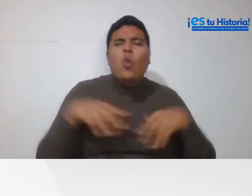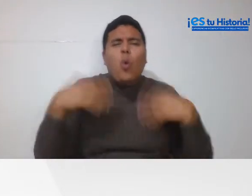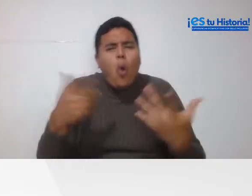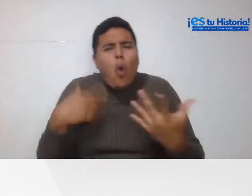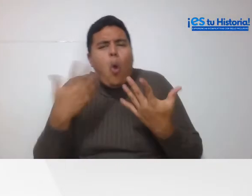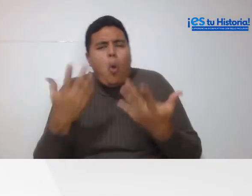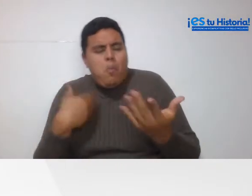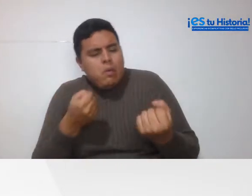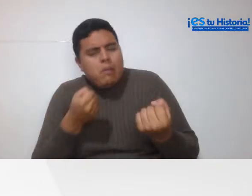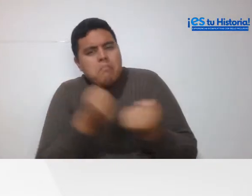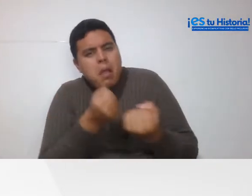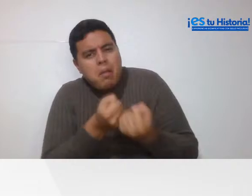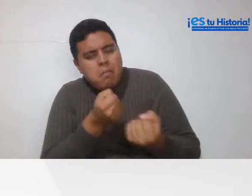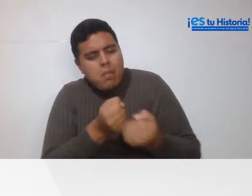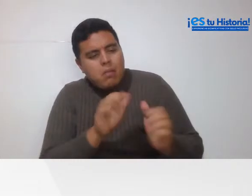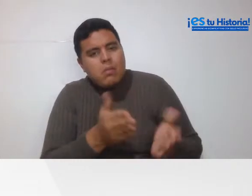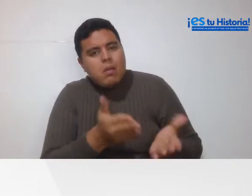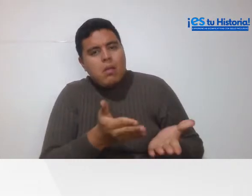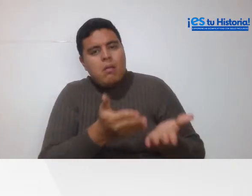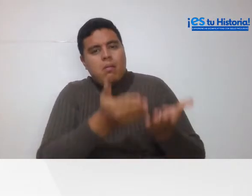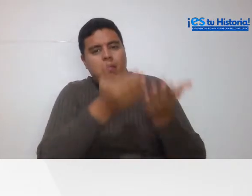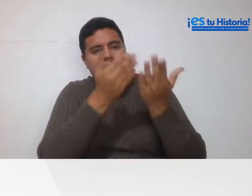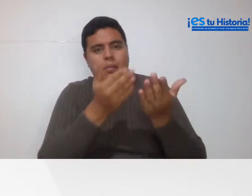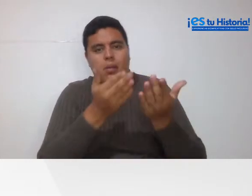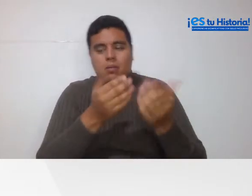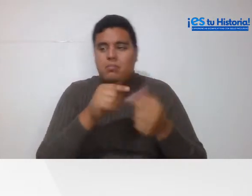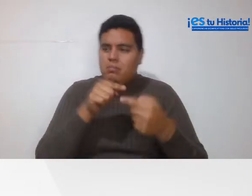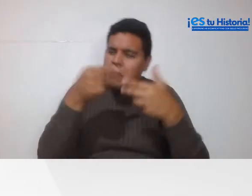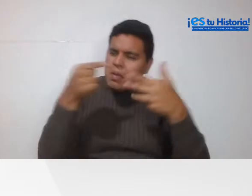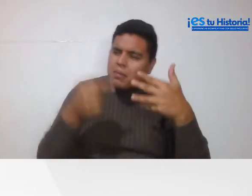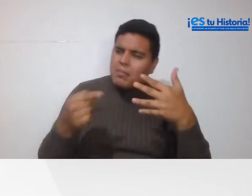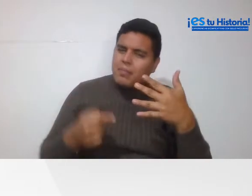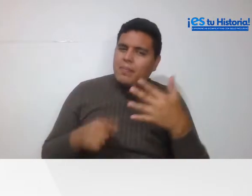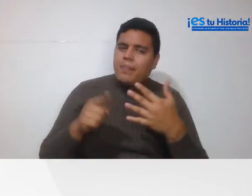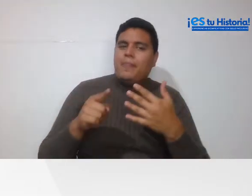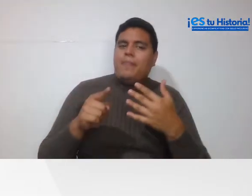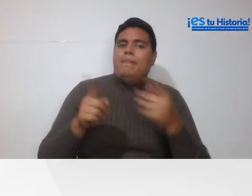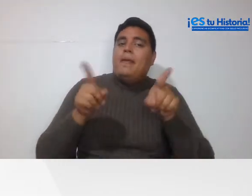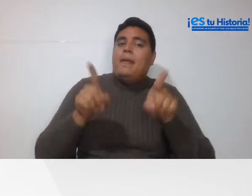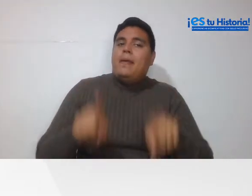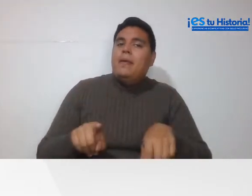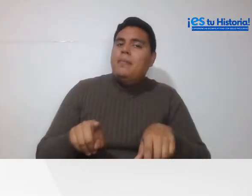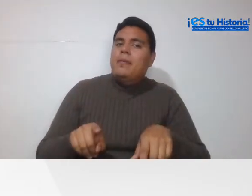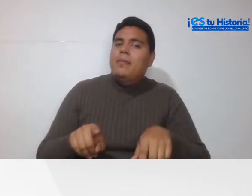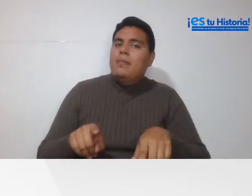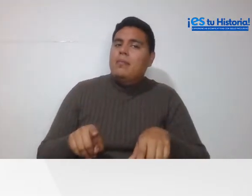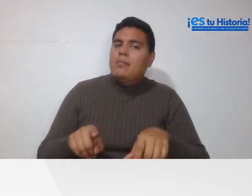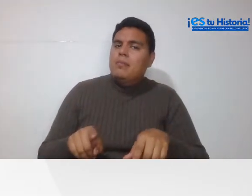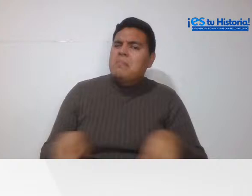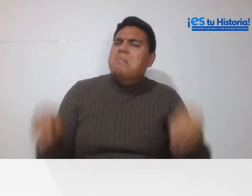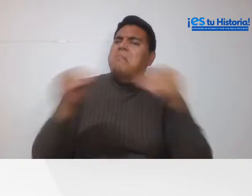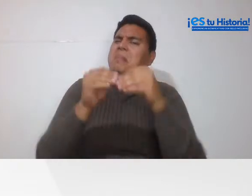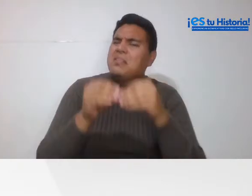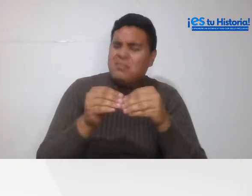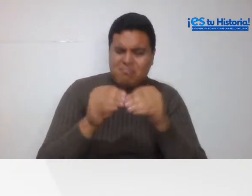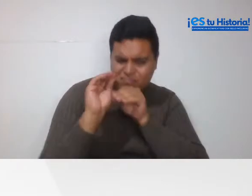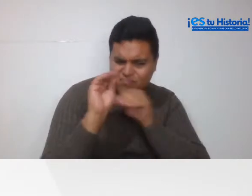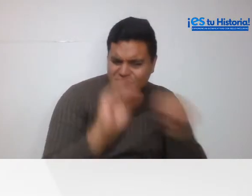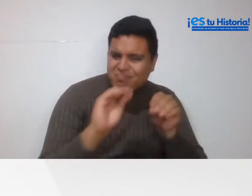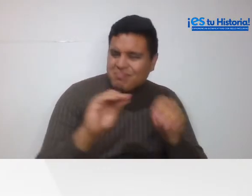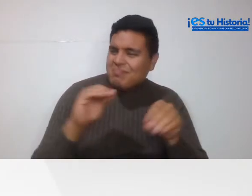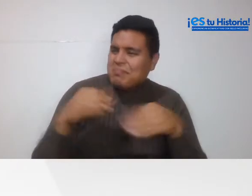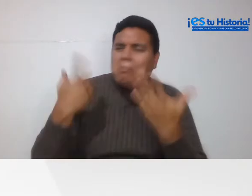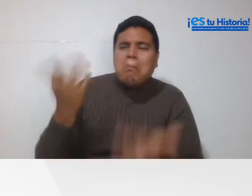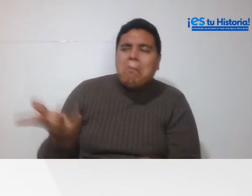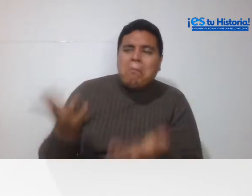en esa parte, que sea más autónomo. Puntualmente, también, ¿qué más se hace? Porque es que estamos hablando que educación,